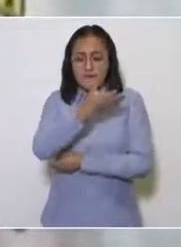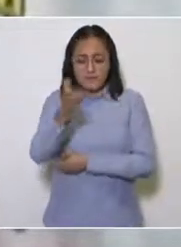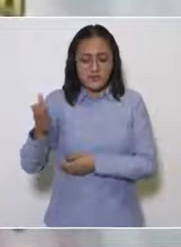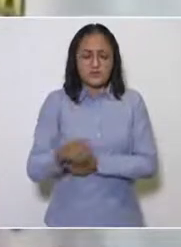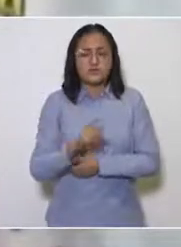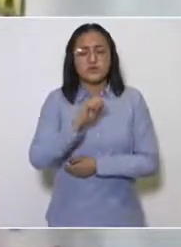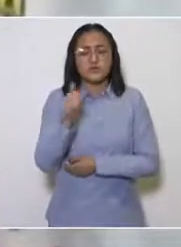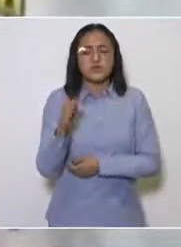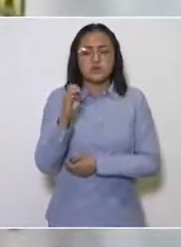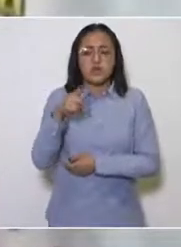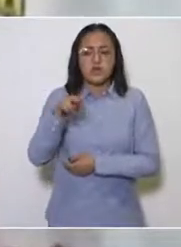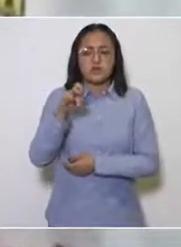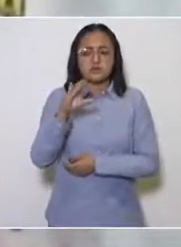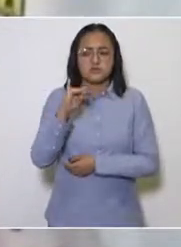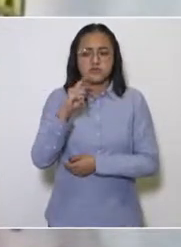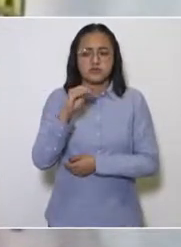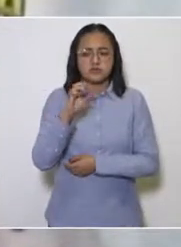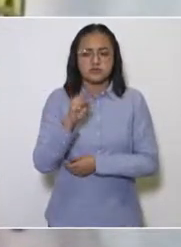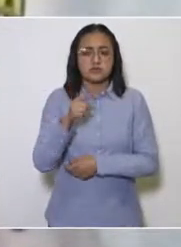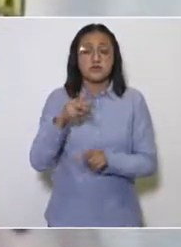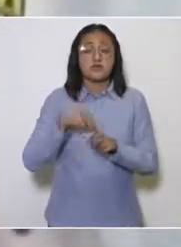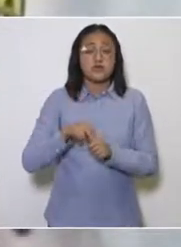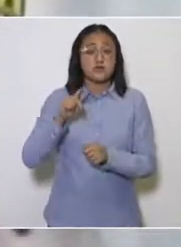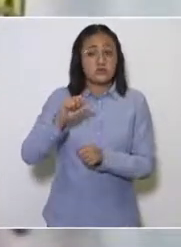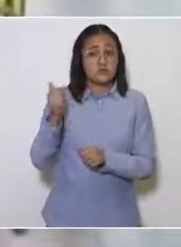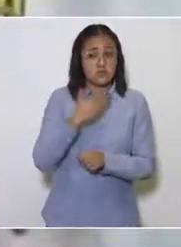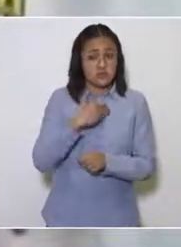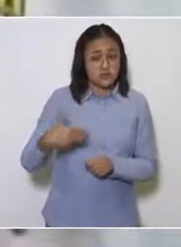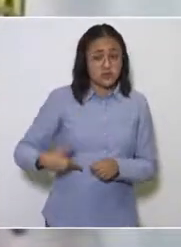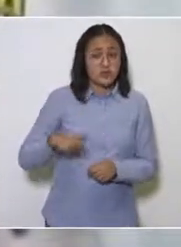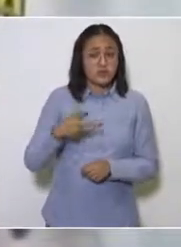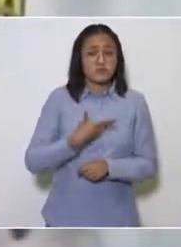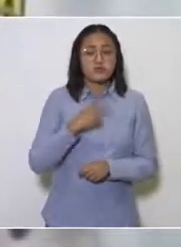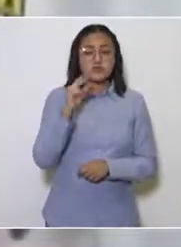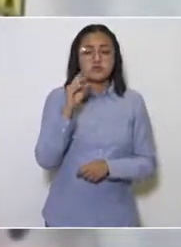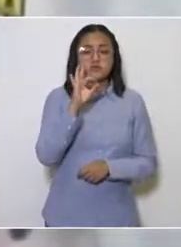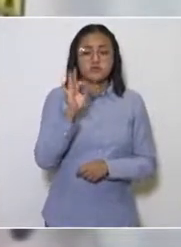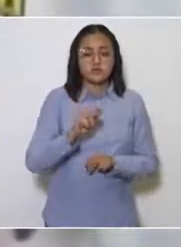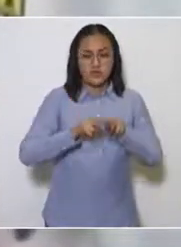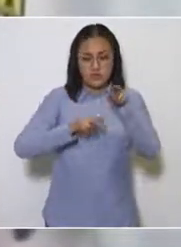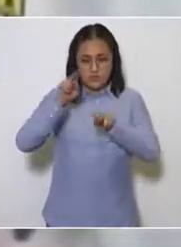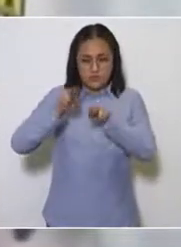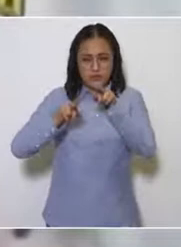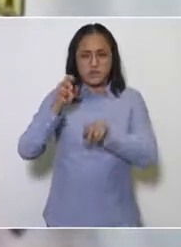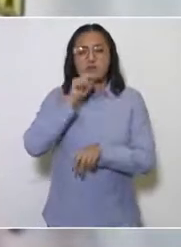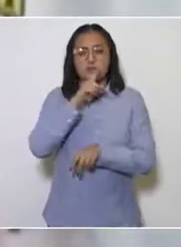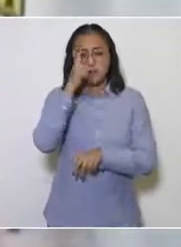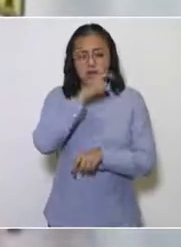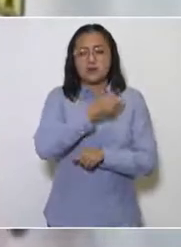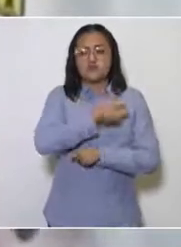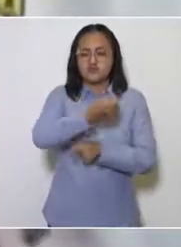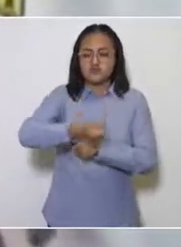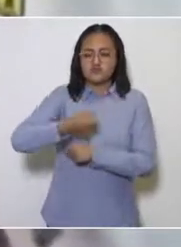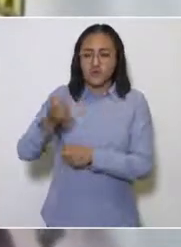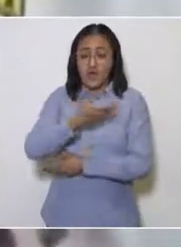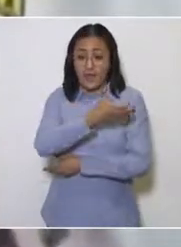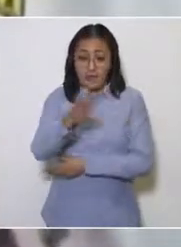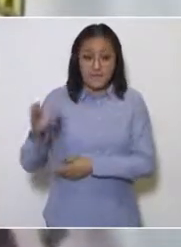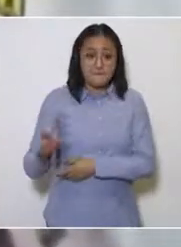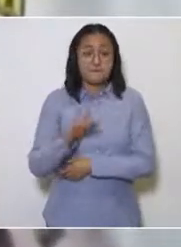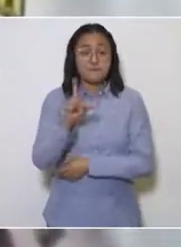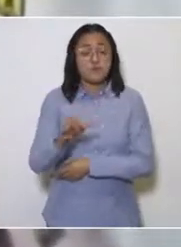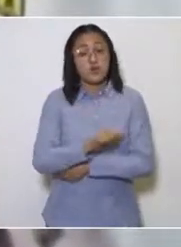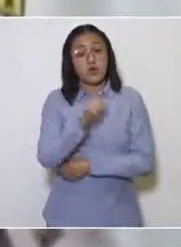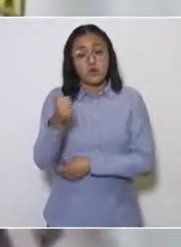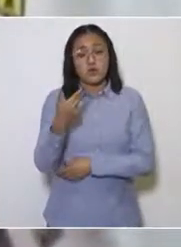de Boqueroncitos en Tehuitzingo está al 80% también para riego agrícola. Y la